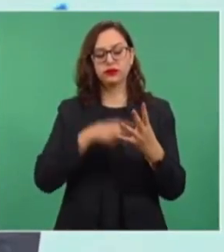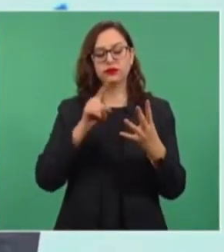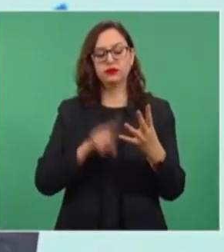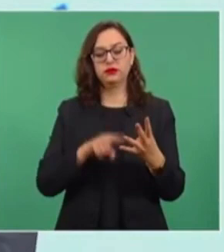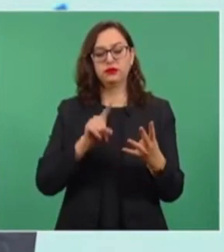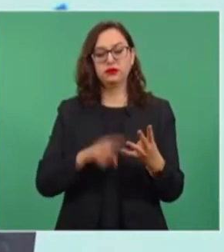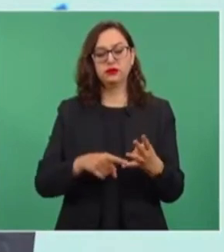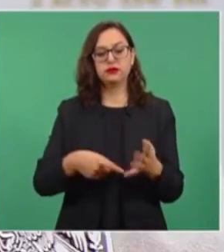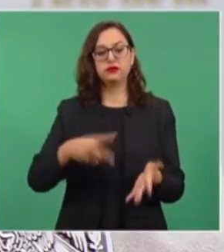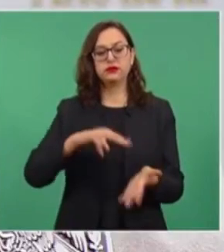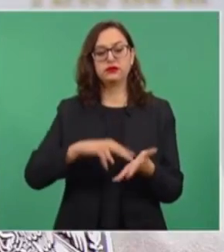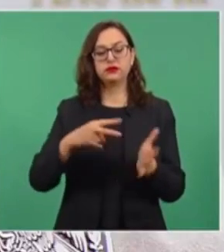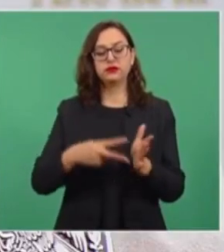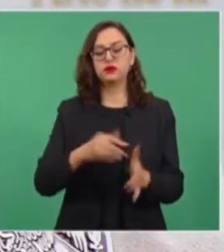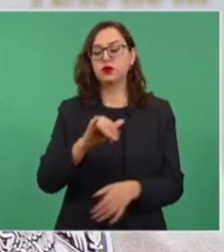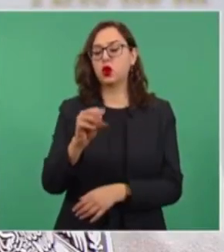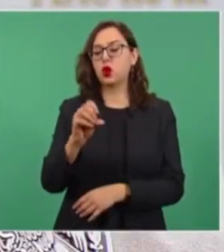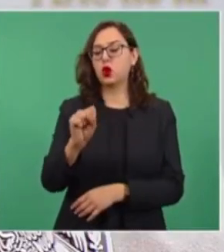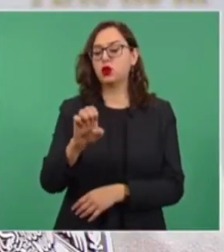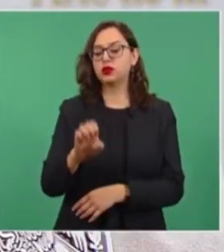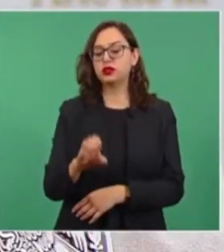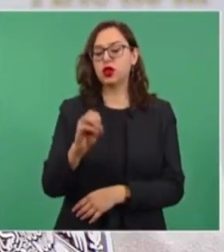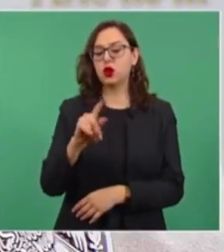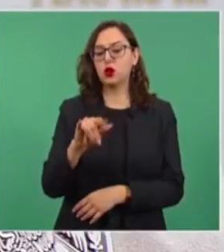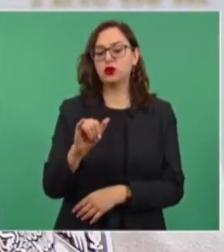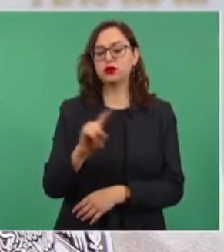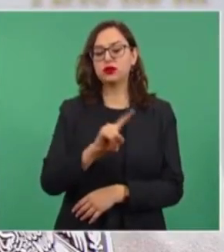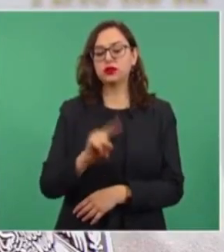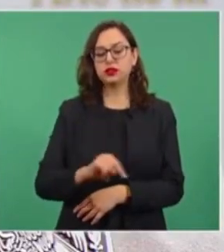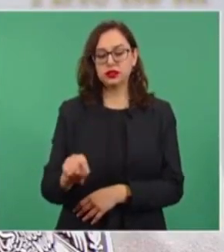al ingeniero José Ortiz Cobo,